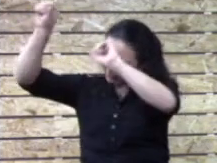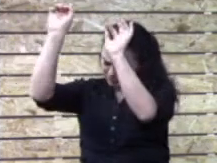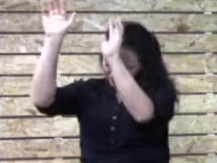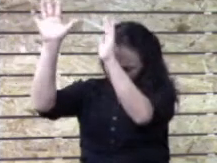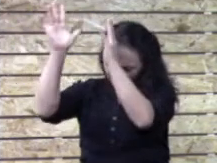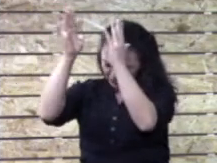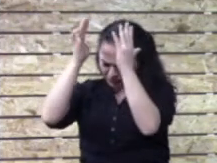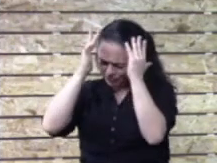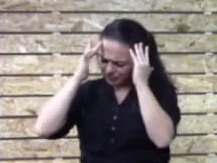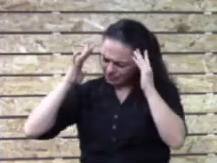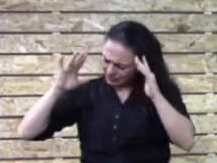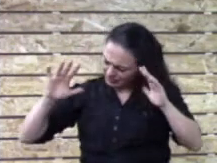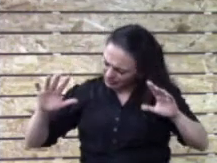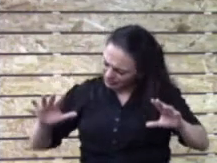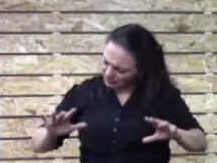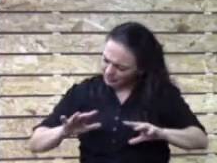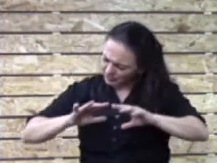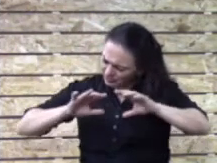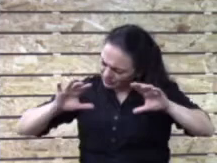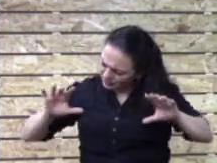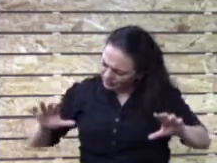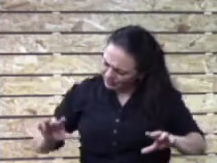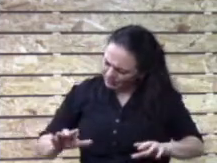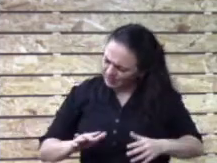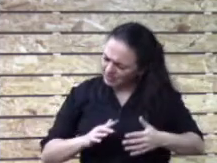tu perfecta